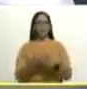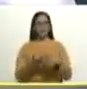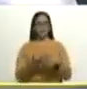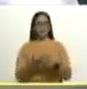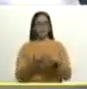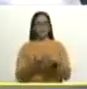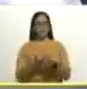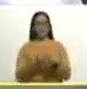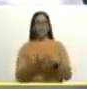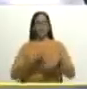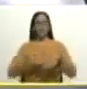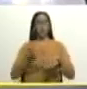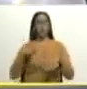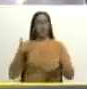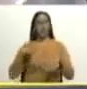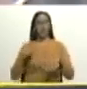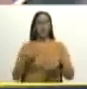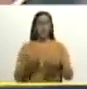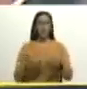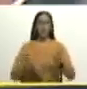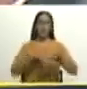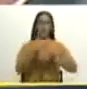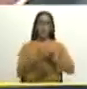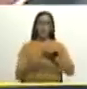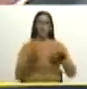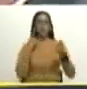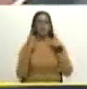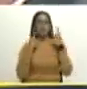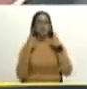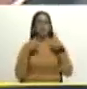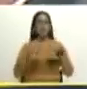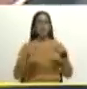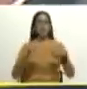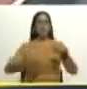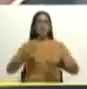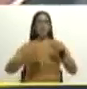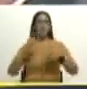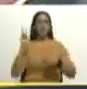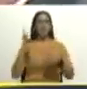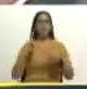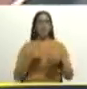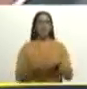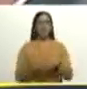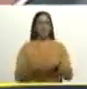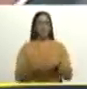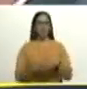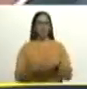porque tenemos que activar un plan en el sector automotriz venezolano y de partes y autopartes.